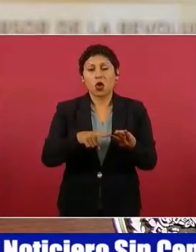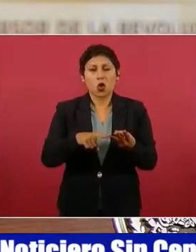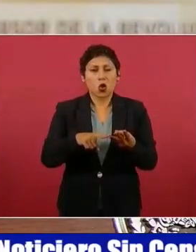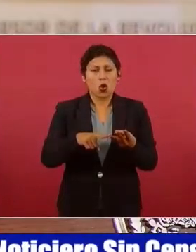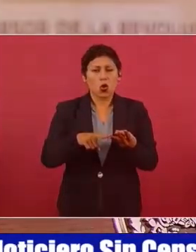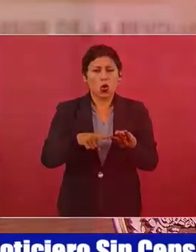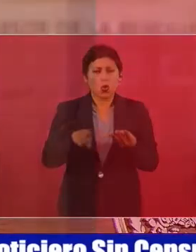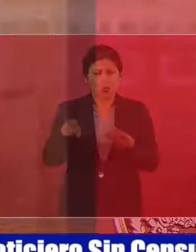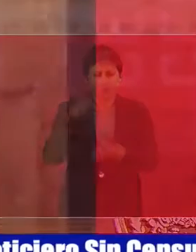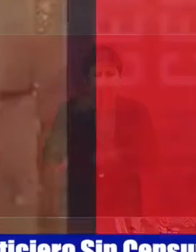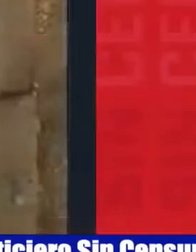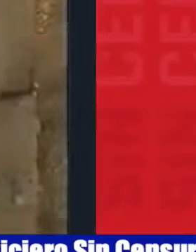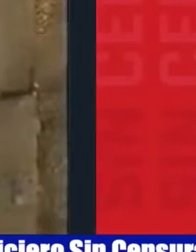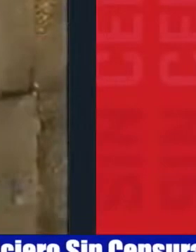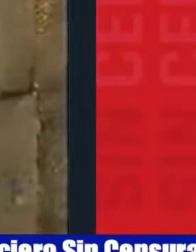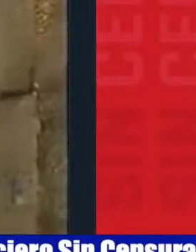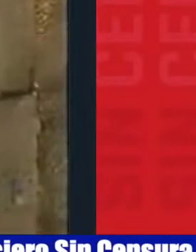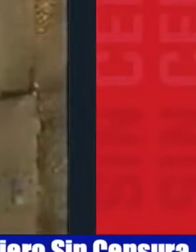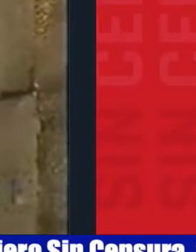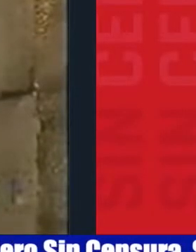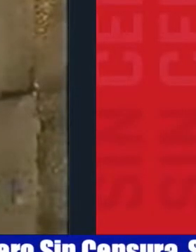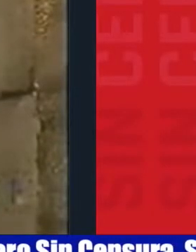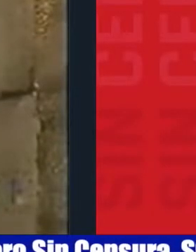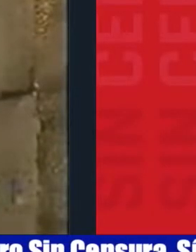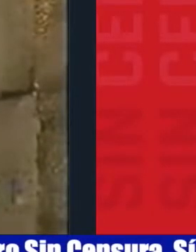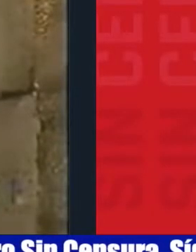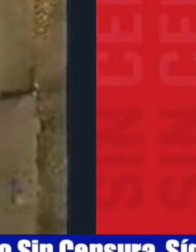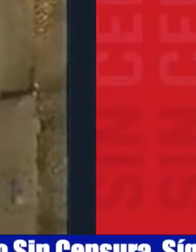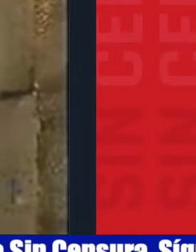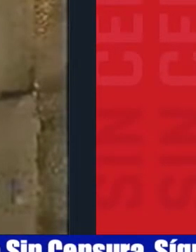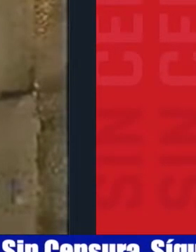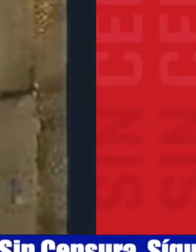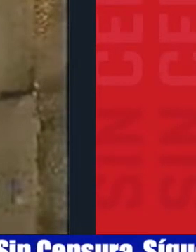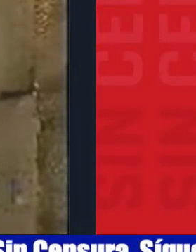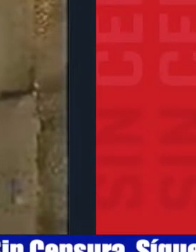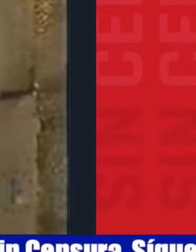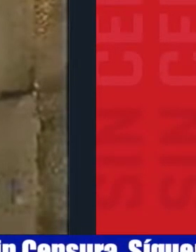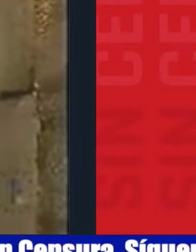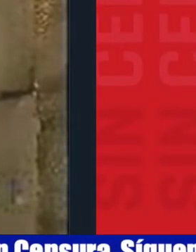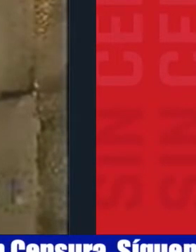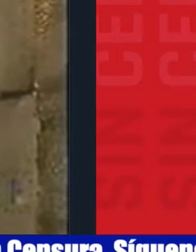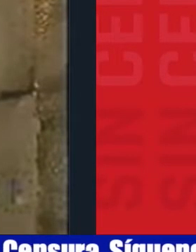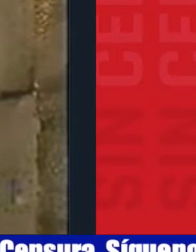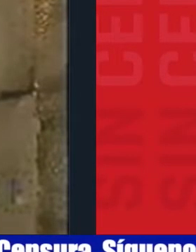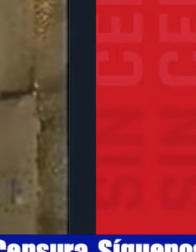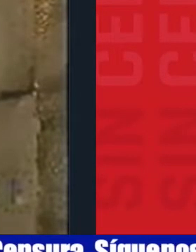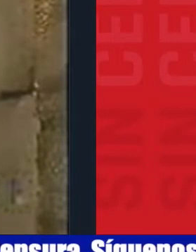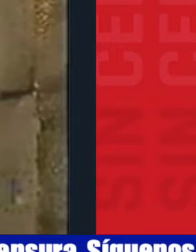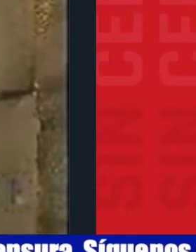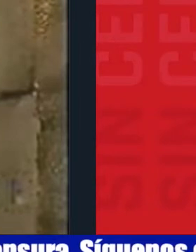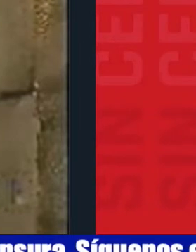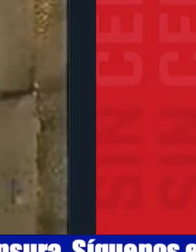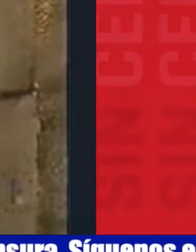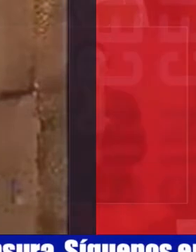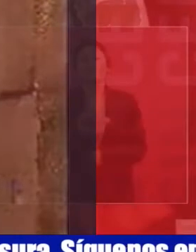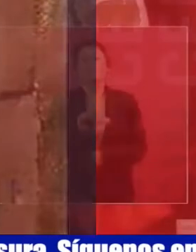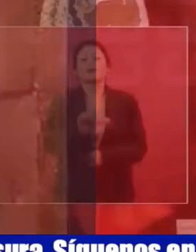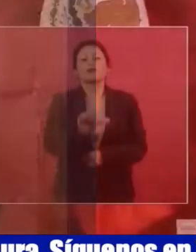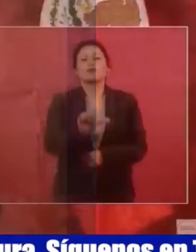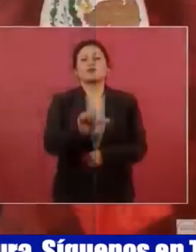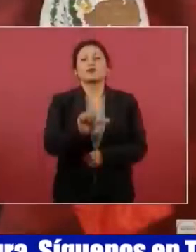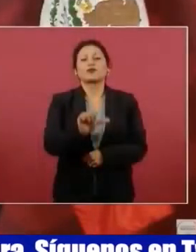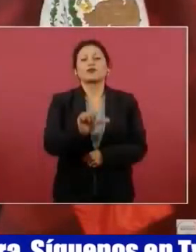en reeducarlos o en mostrarles la realidad, ellos te van a decir que no. Mientras esa realidad no